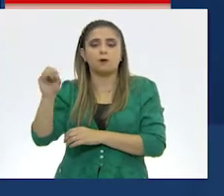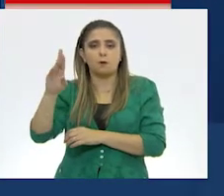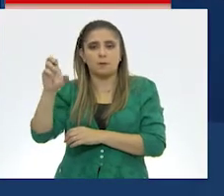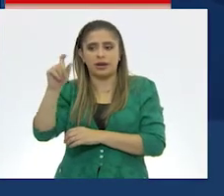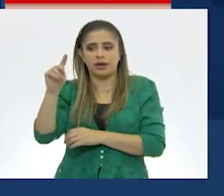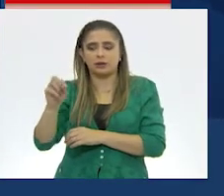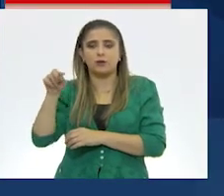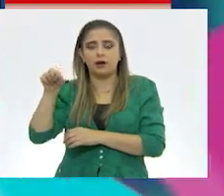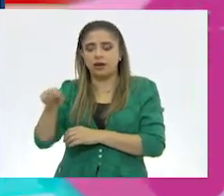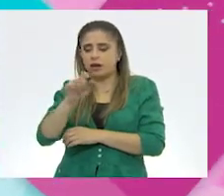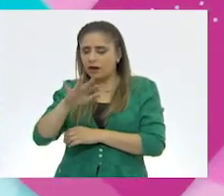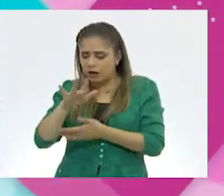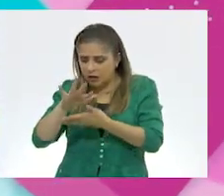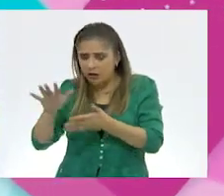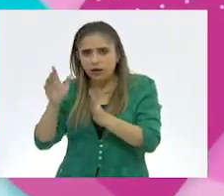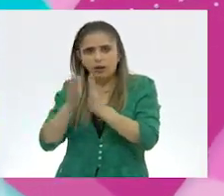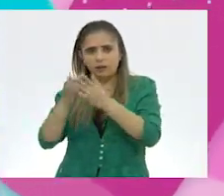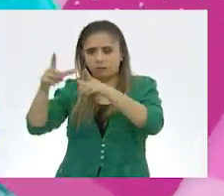que decía.